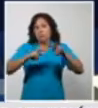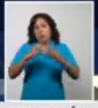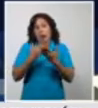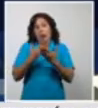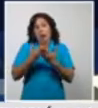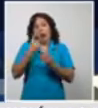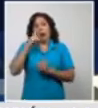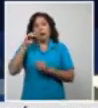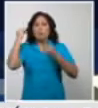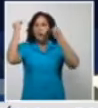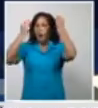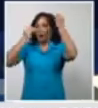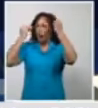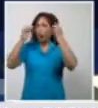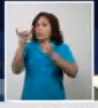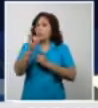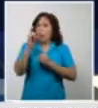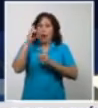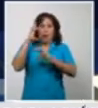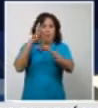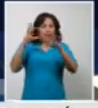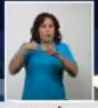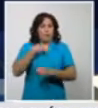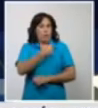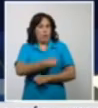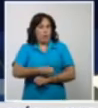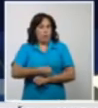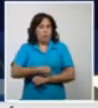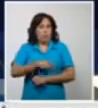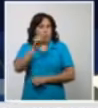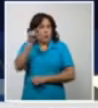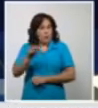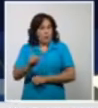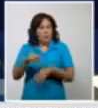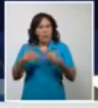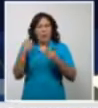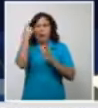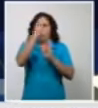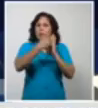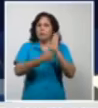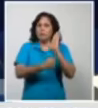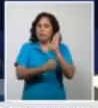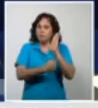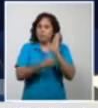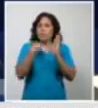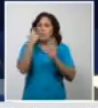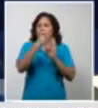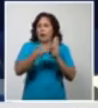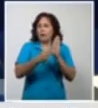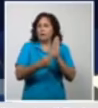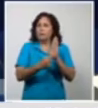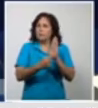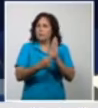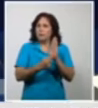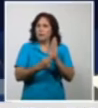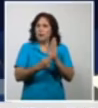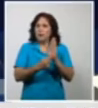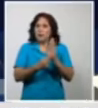análisis que también hacen científicos chinos sobre las características del SARS-CoV-2,